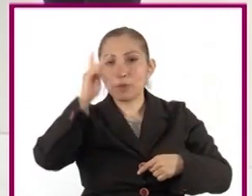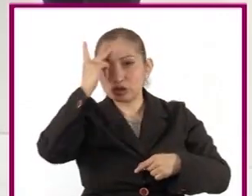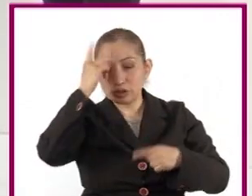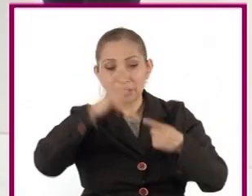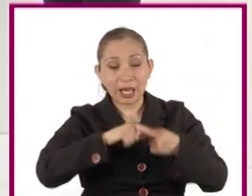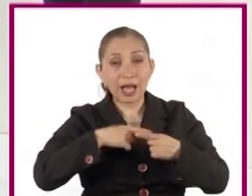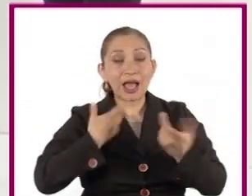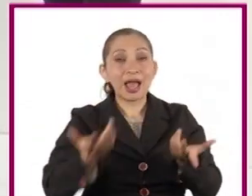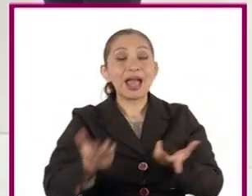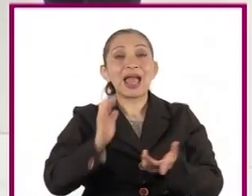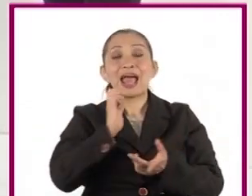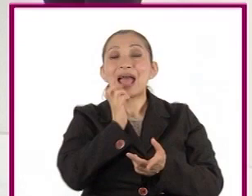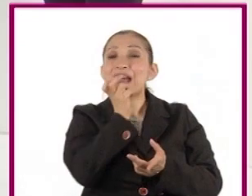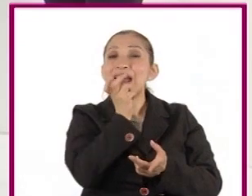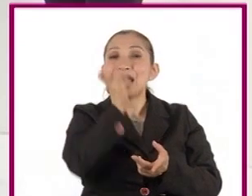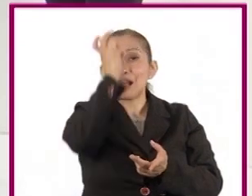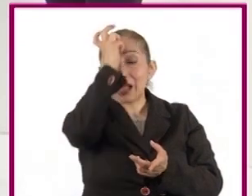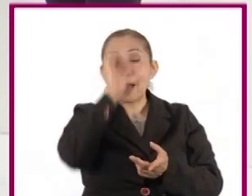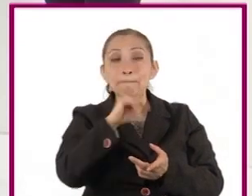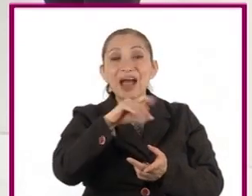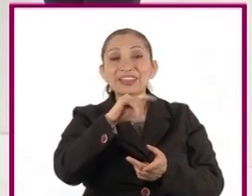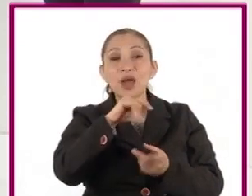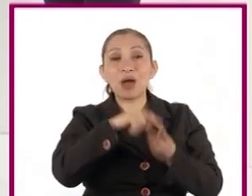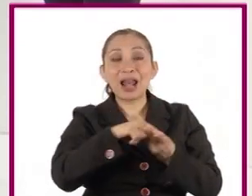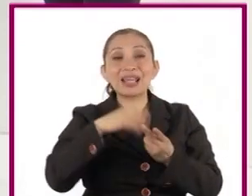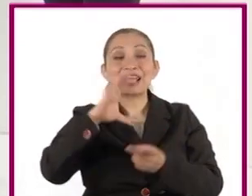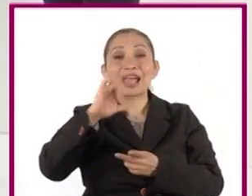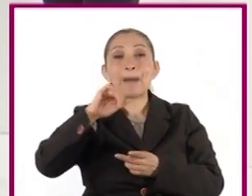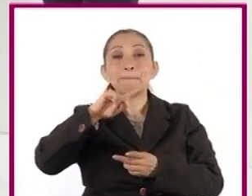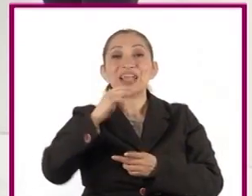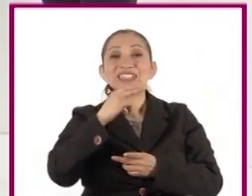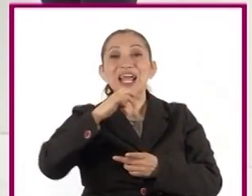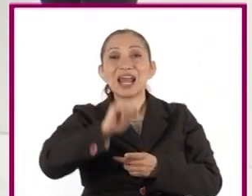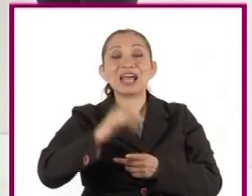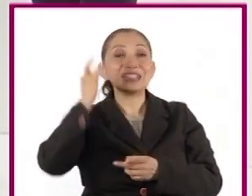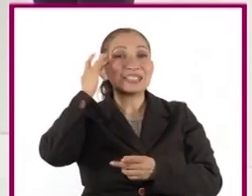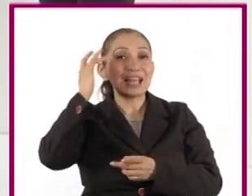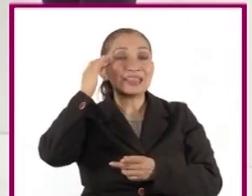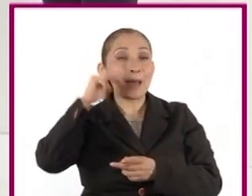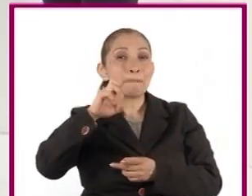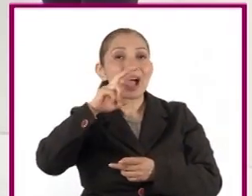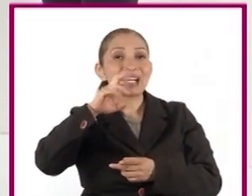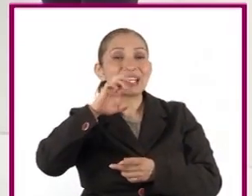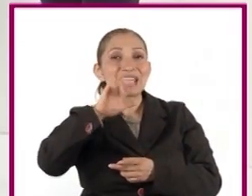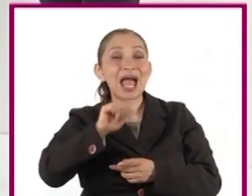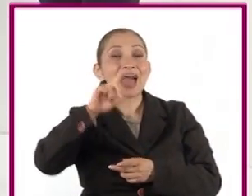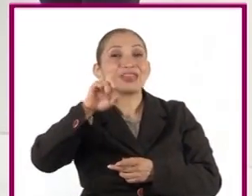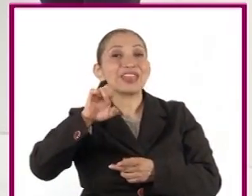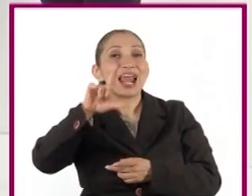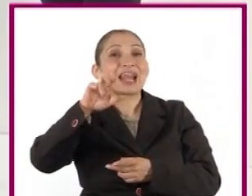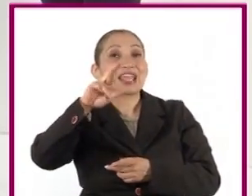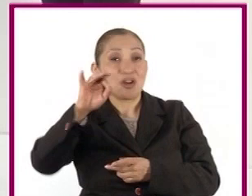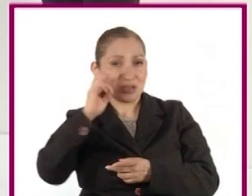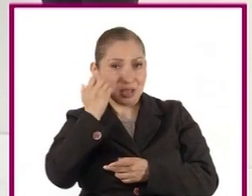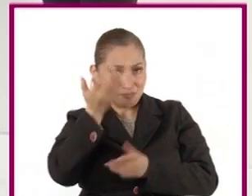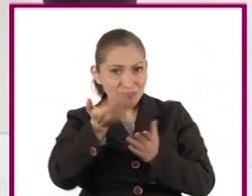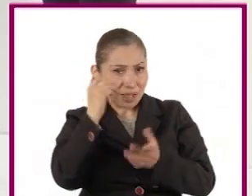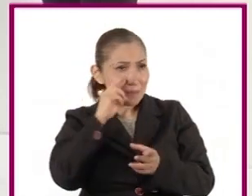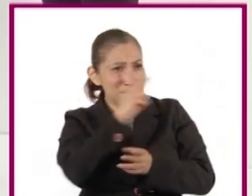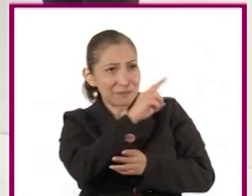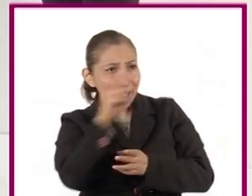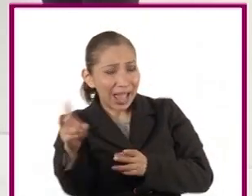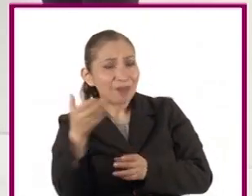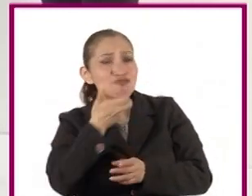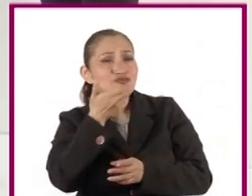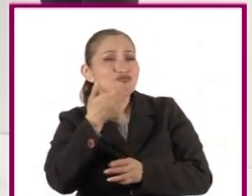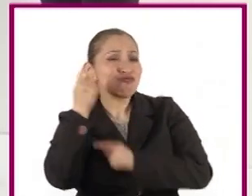de Matehuala y las campechanas de Santa María del Río. Les invitamos a conocer los paisajes y tradiciones